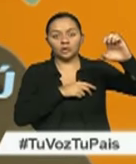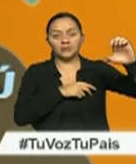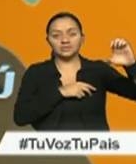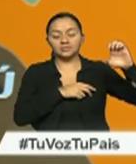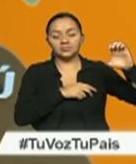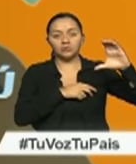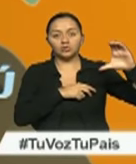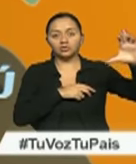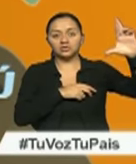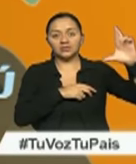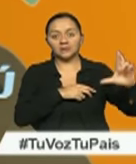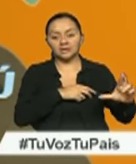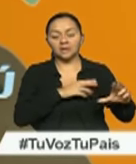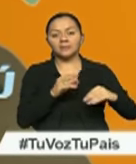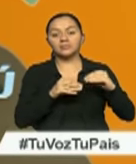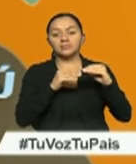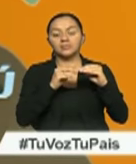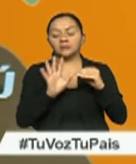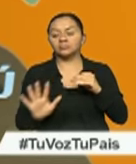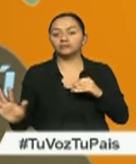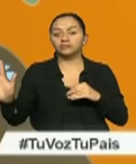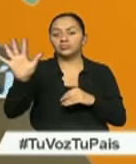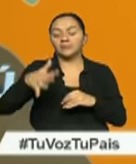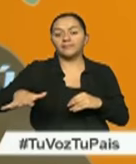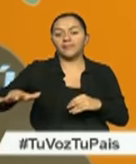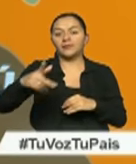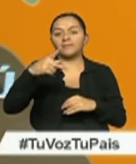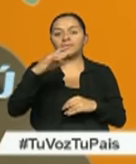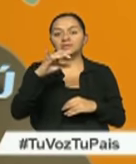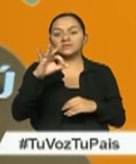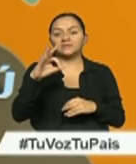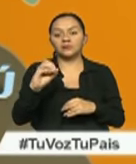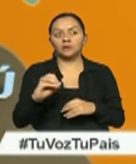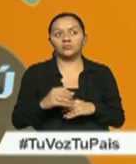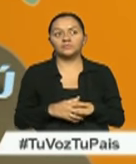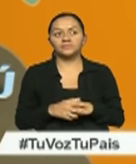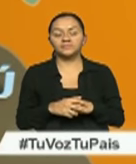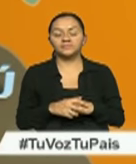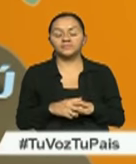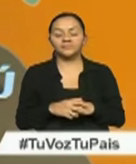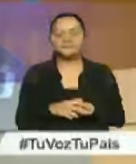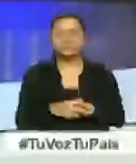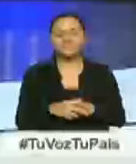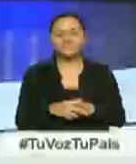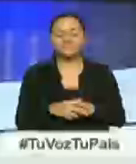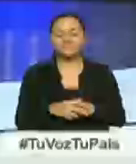y al oeste la cuenca Asia-Pacífico. Caterine Morejón, Noticiero Ciudadano.